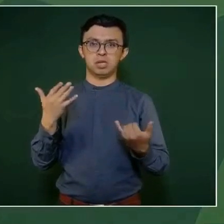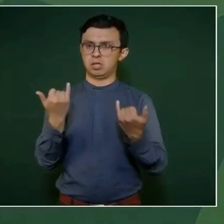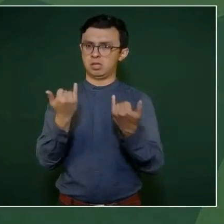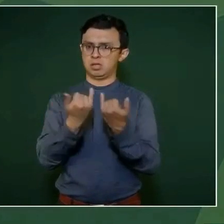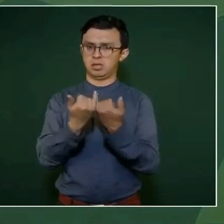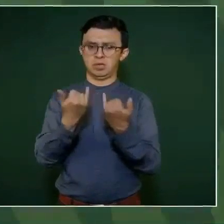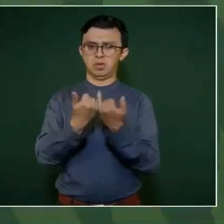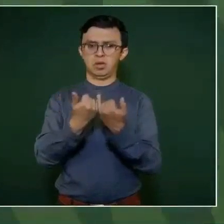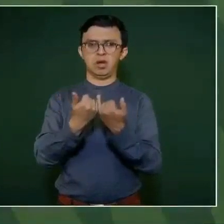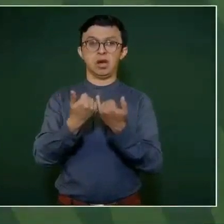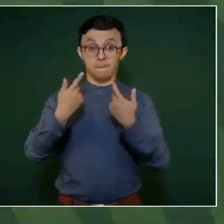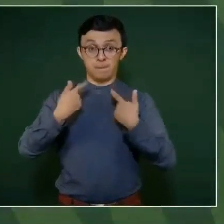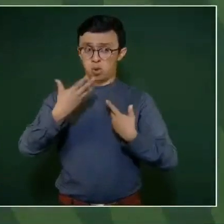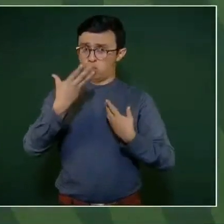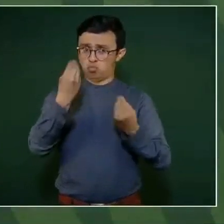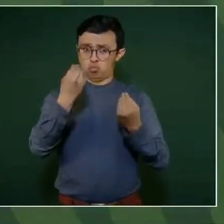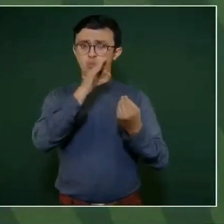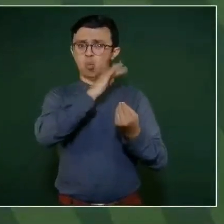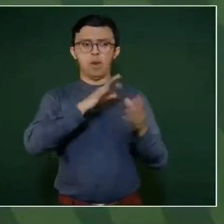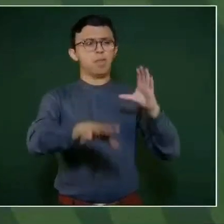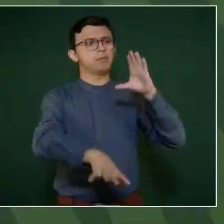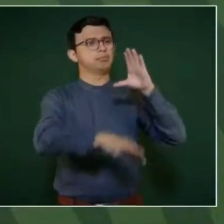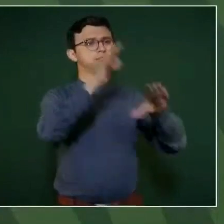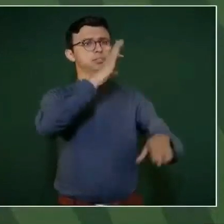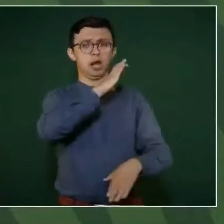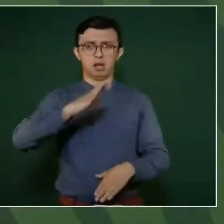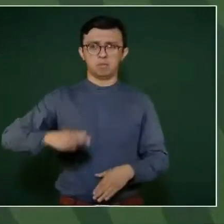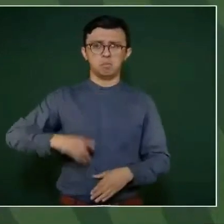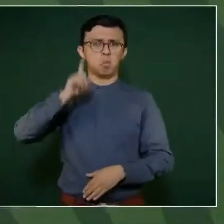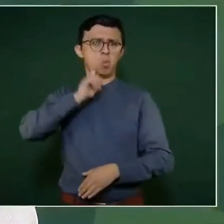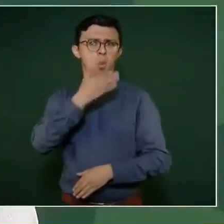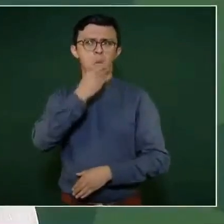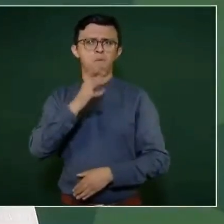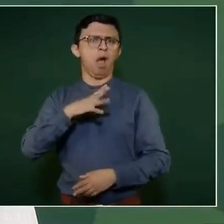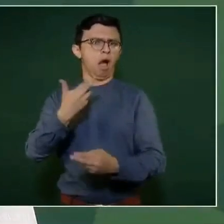muchos prospectos, mujeres y hombres.